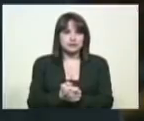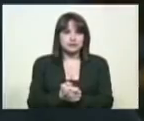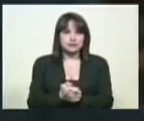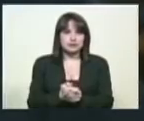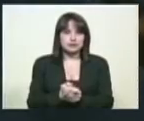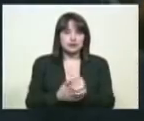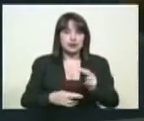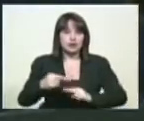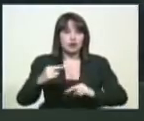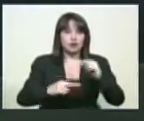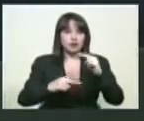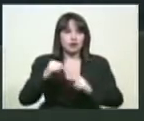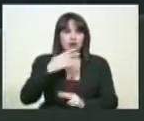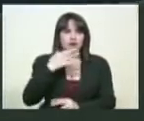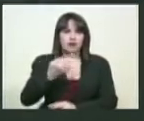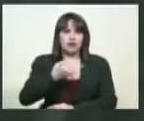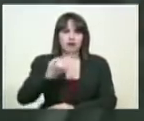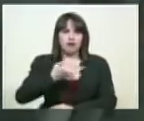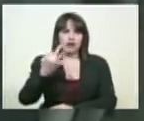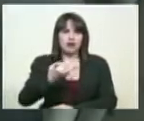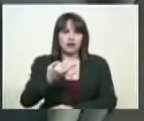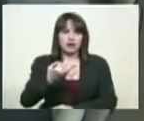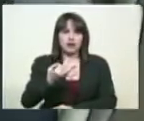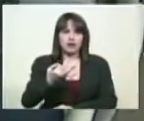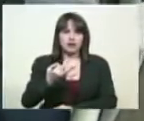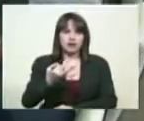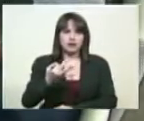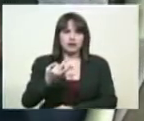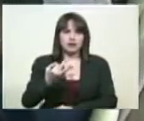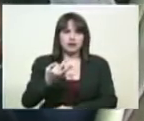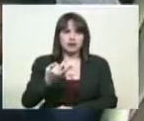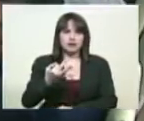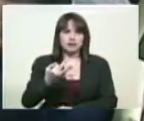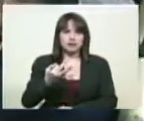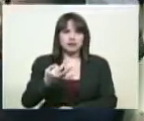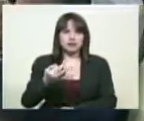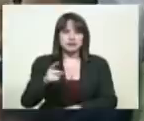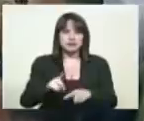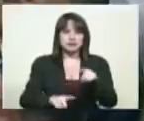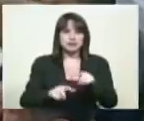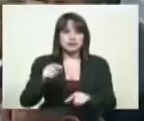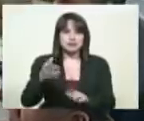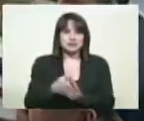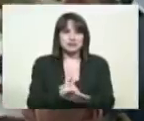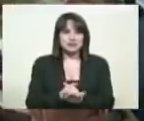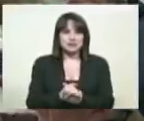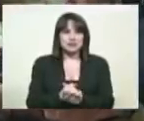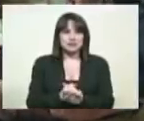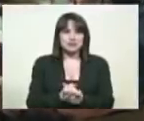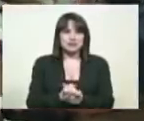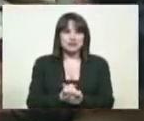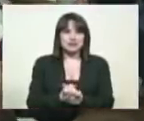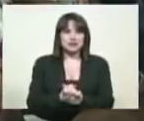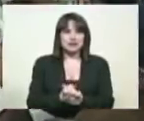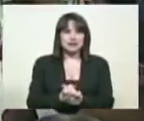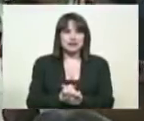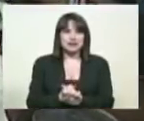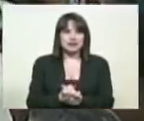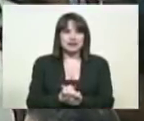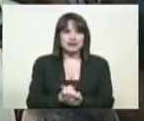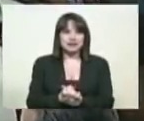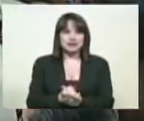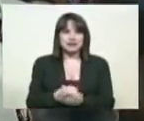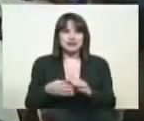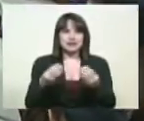construye con amor con desprendimiento con buena voluntad con disciplina con mucho trabajo esa es la ruta de